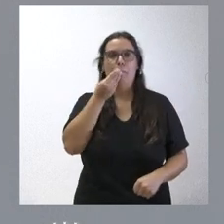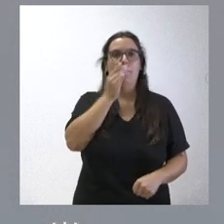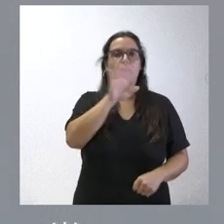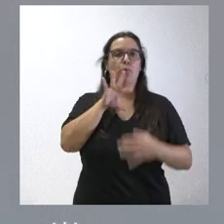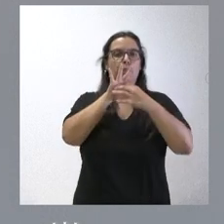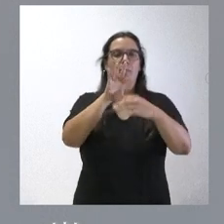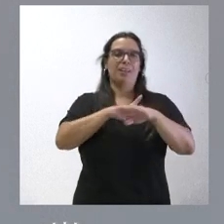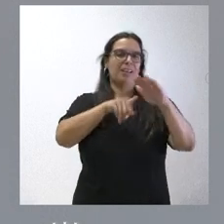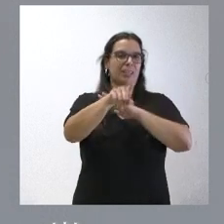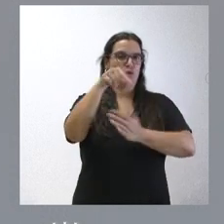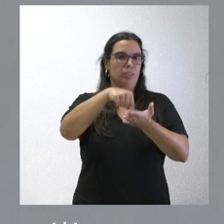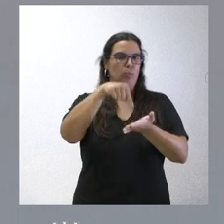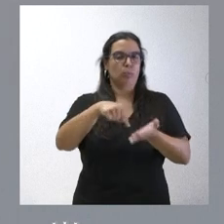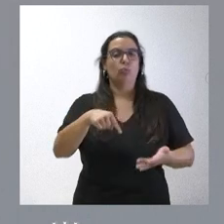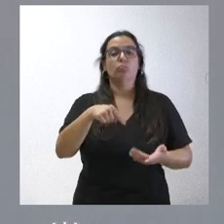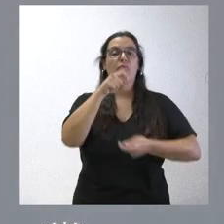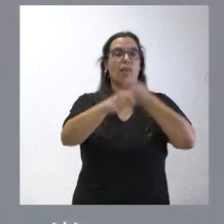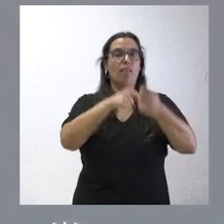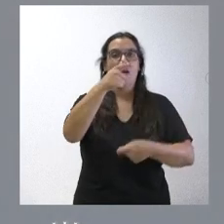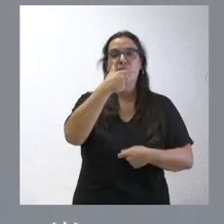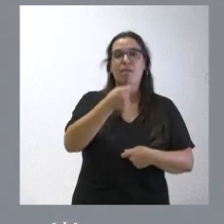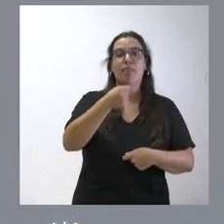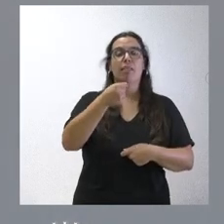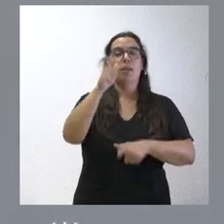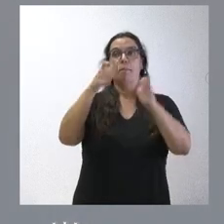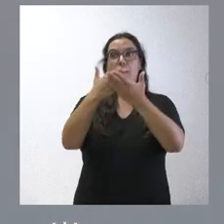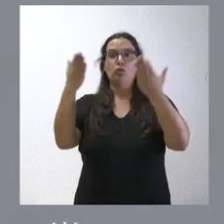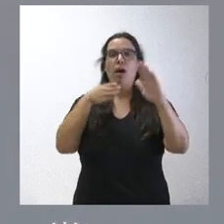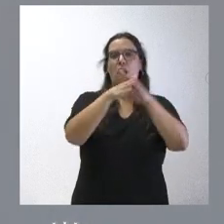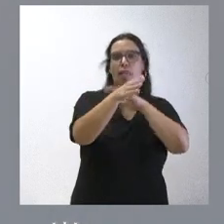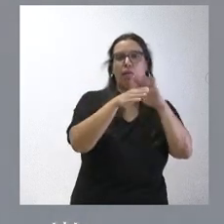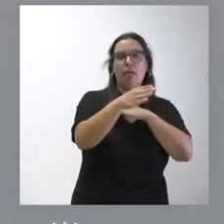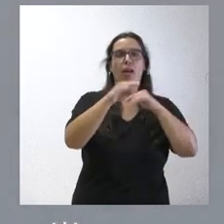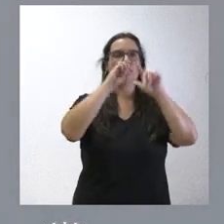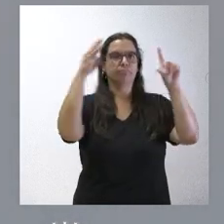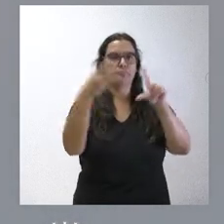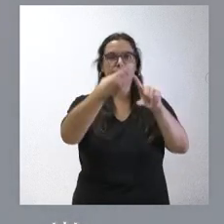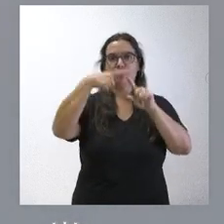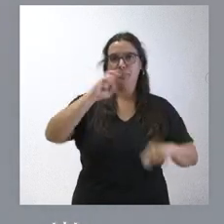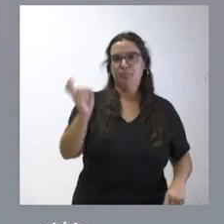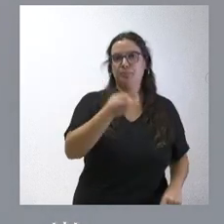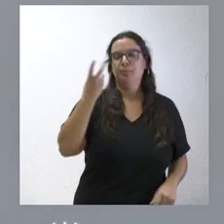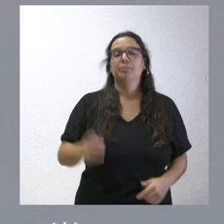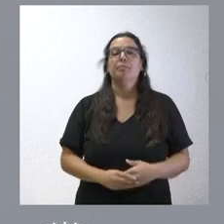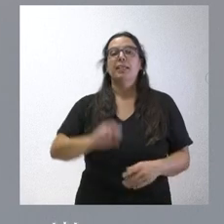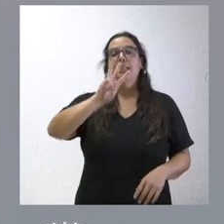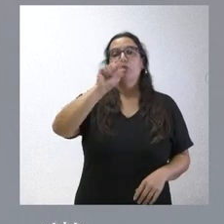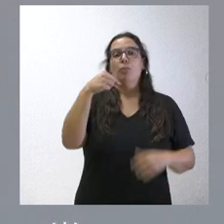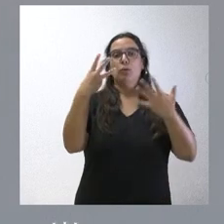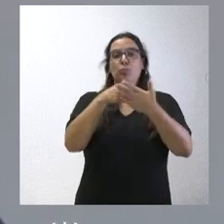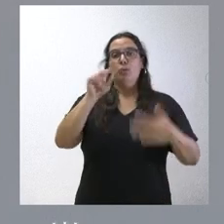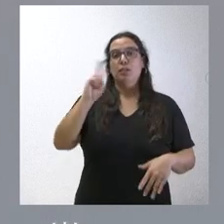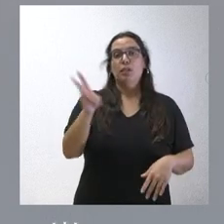en el ámbito de la gestión tributaria facilitando el acceso al conjunto de los ciudadanos a la misma 3,8 millones de euros para